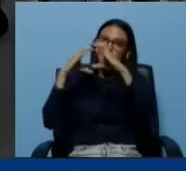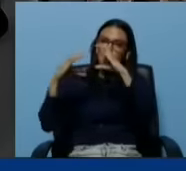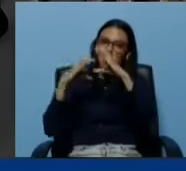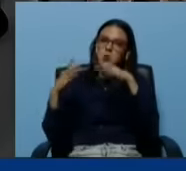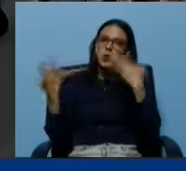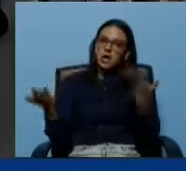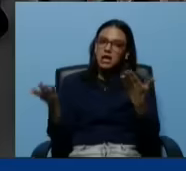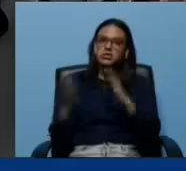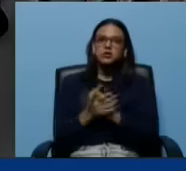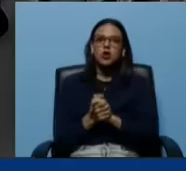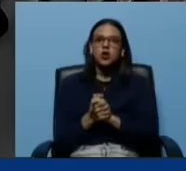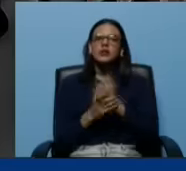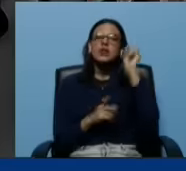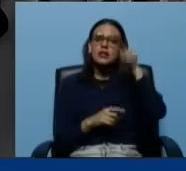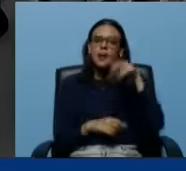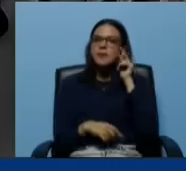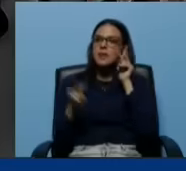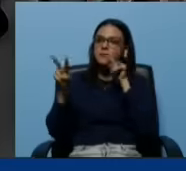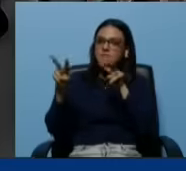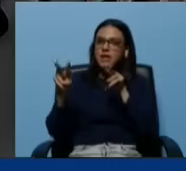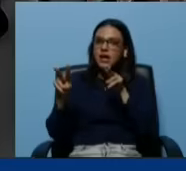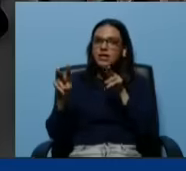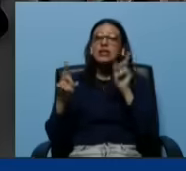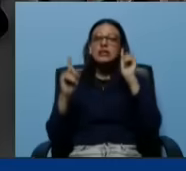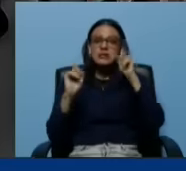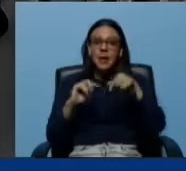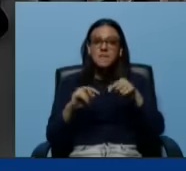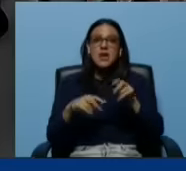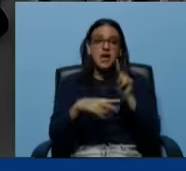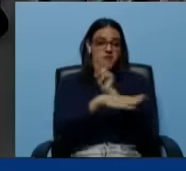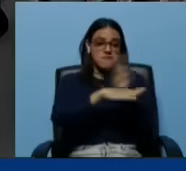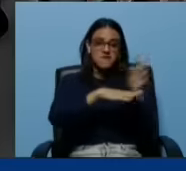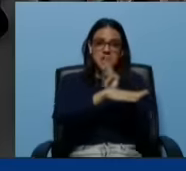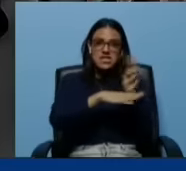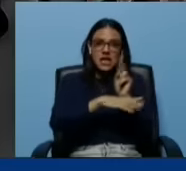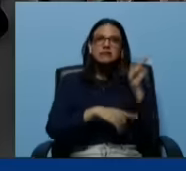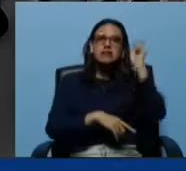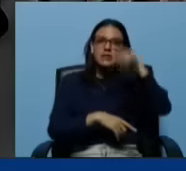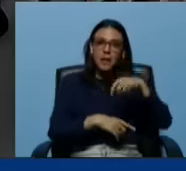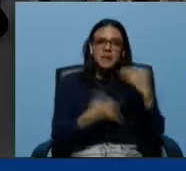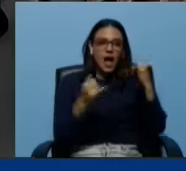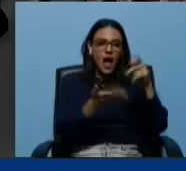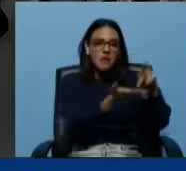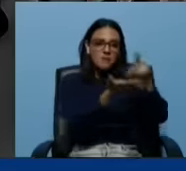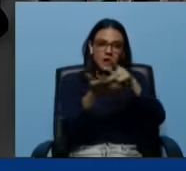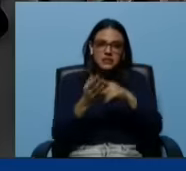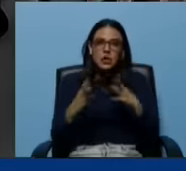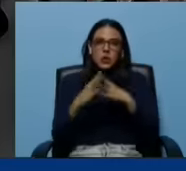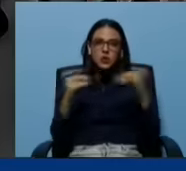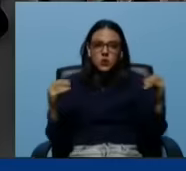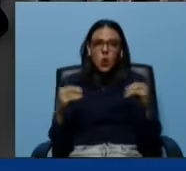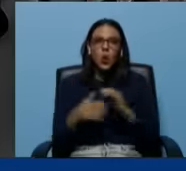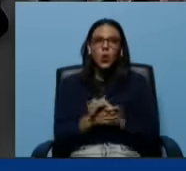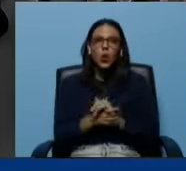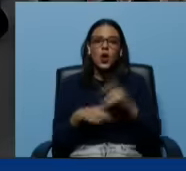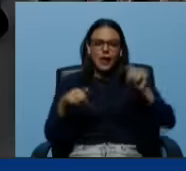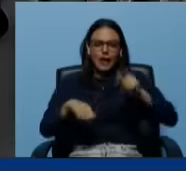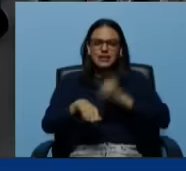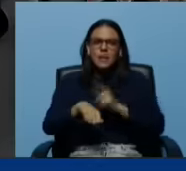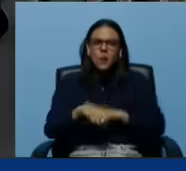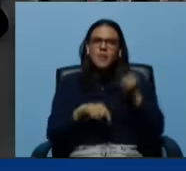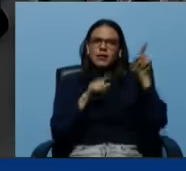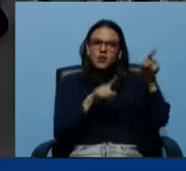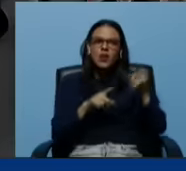de ver también a Grenada, San Vicente y las Granadinas, que están en un momento muy difícil